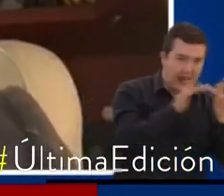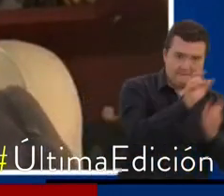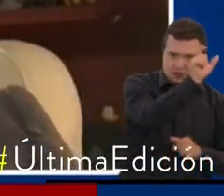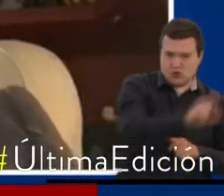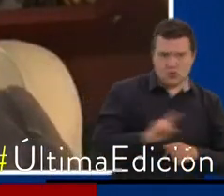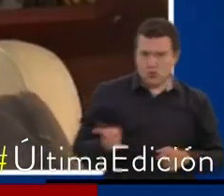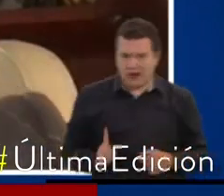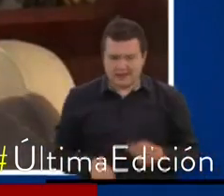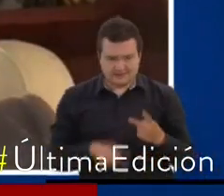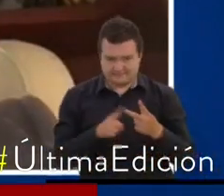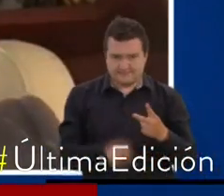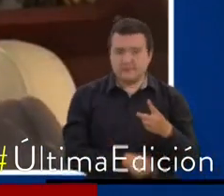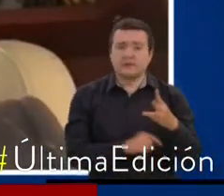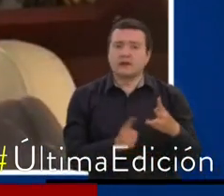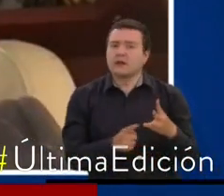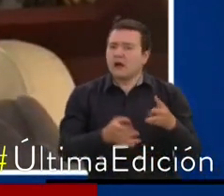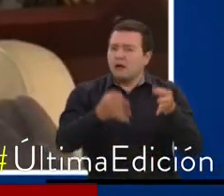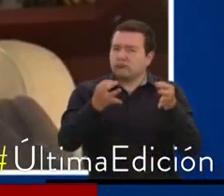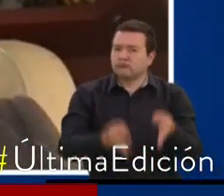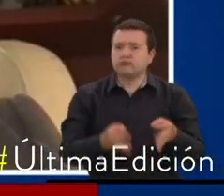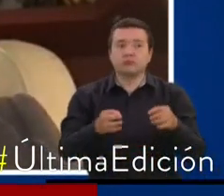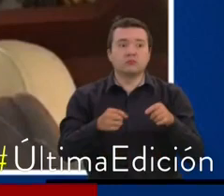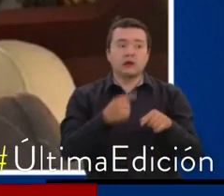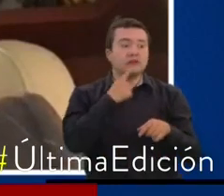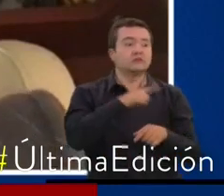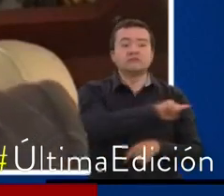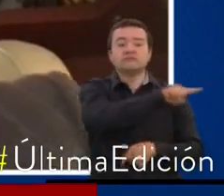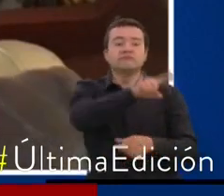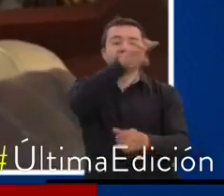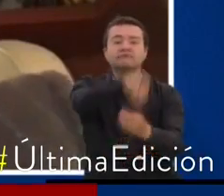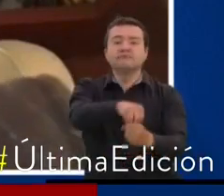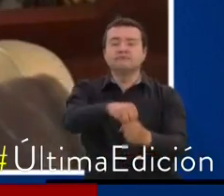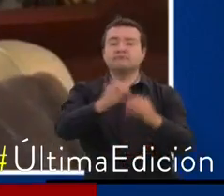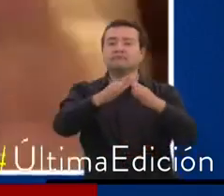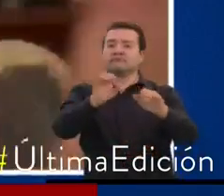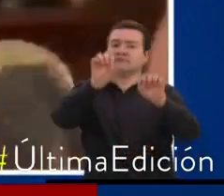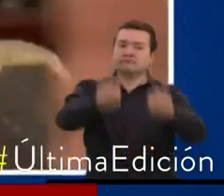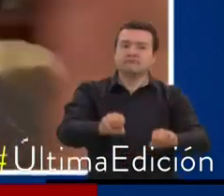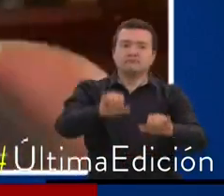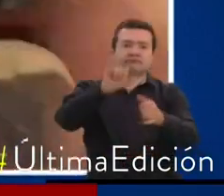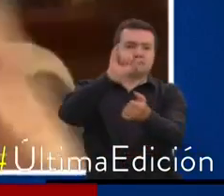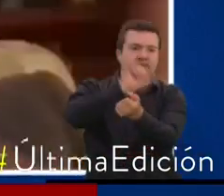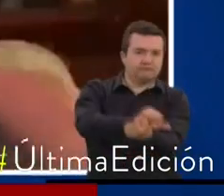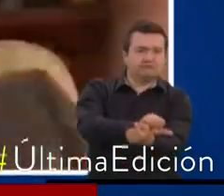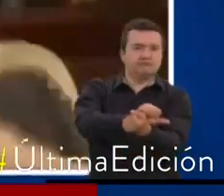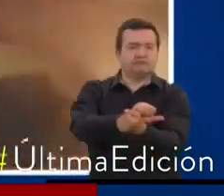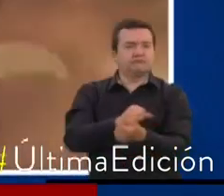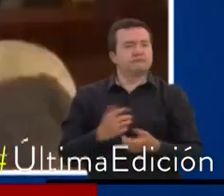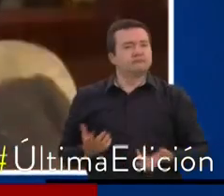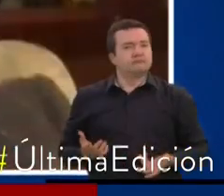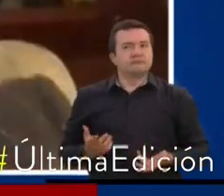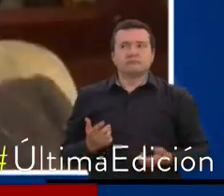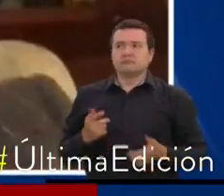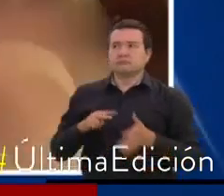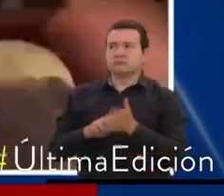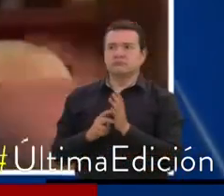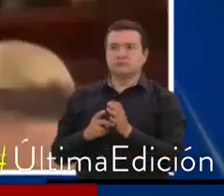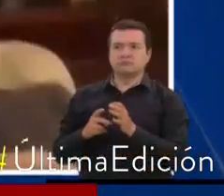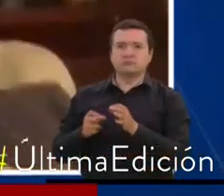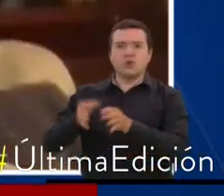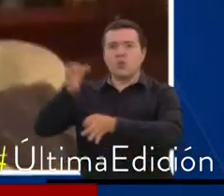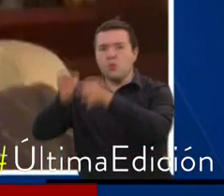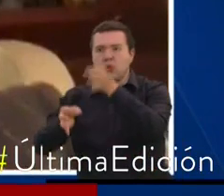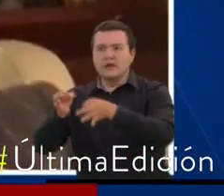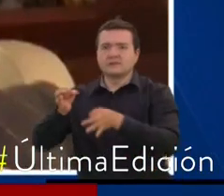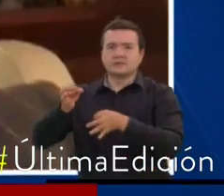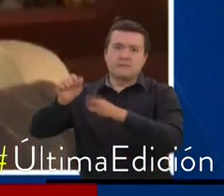Tercero, que no puede decretarse una medida de aseguramiento por un fiscal o que cumpla la función de fiscal o juez instructor o